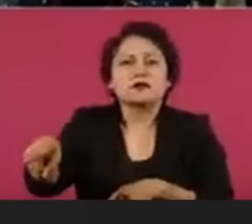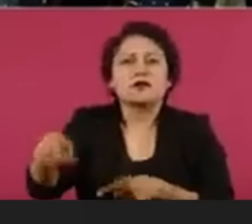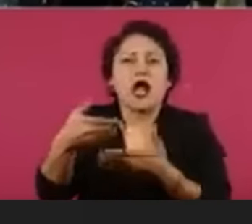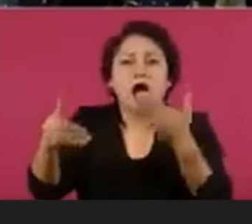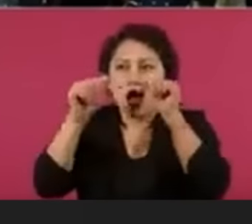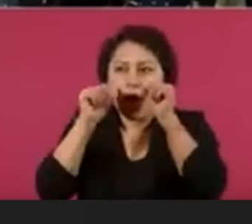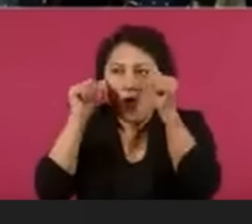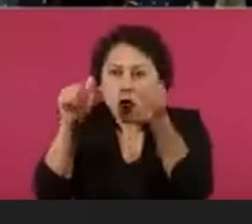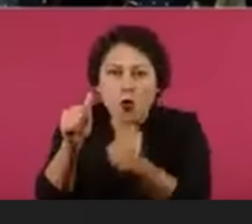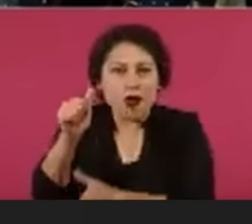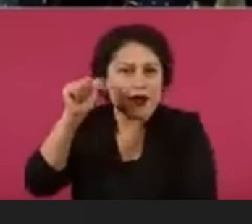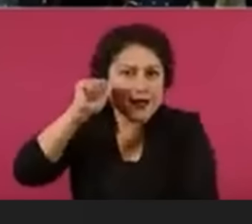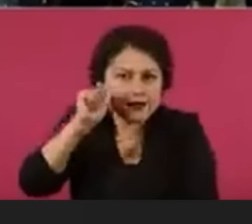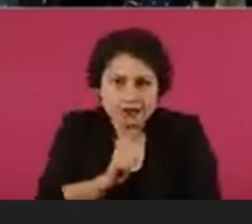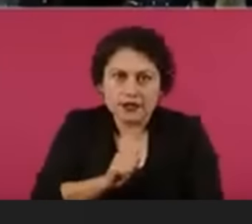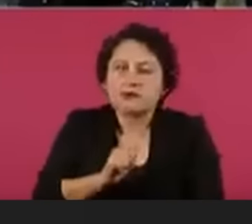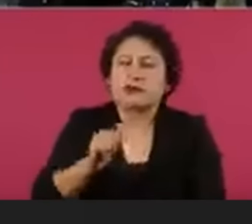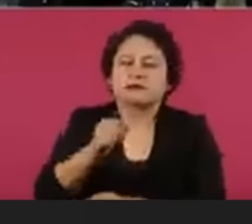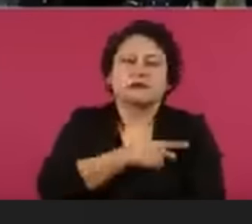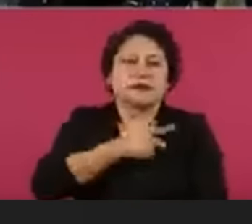escuchados. Muchísimas gracias.